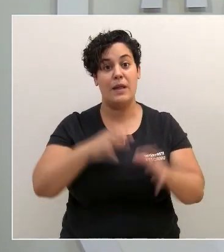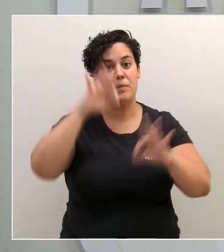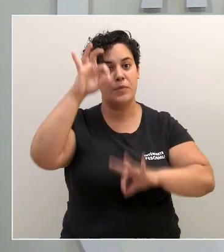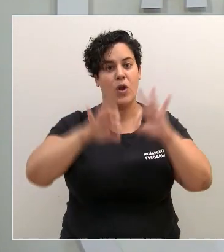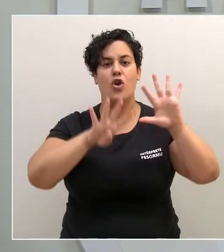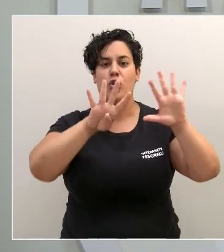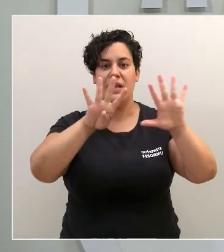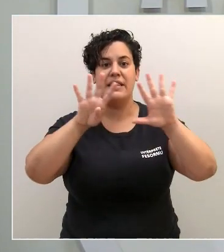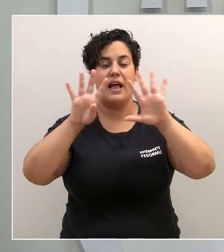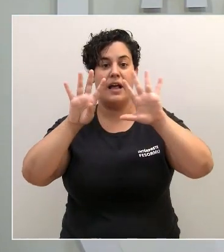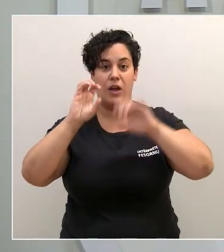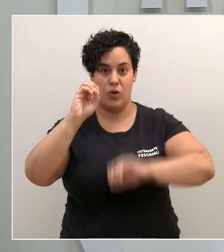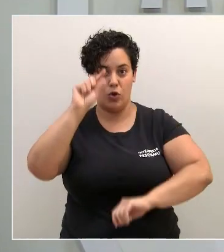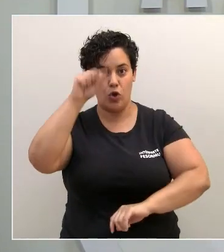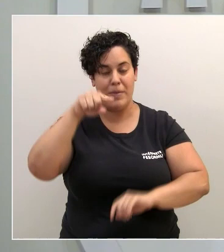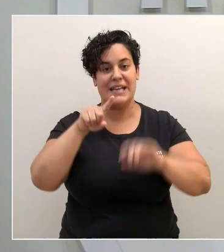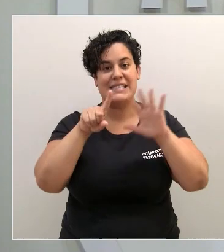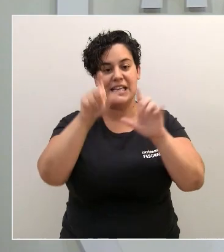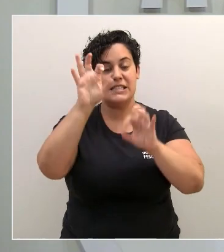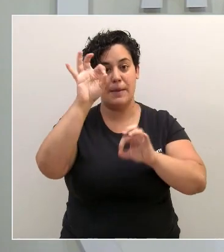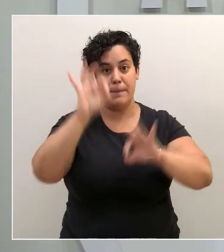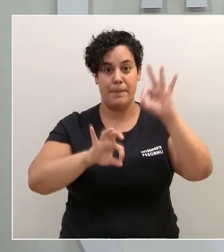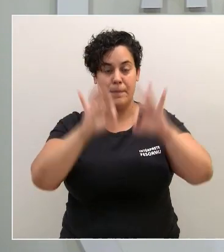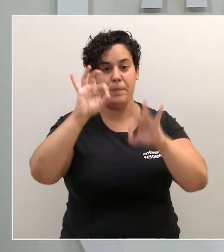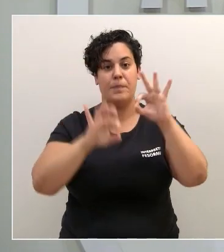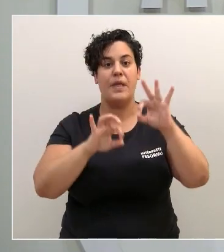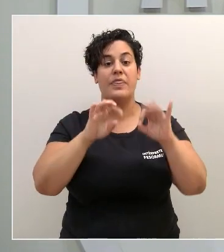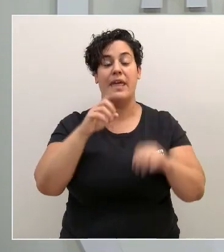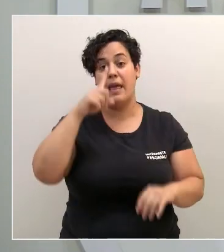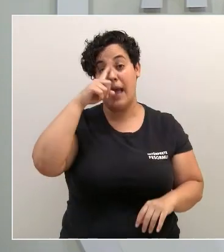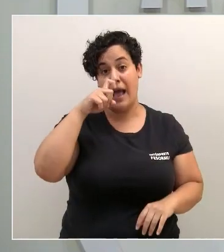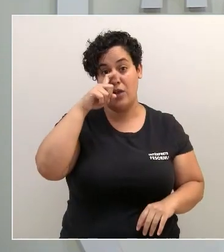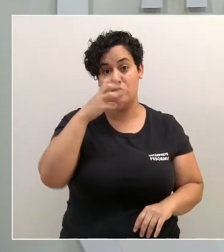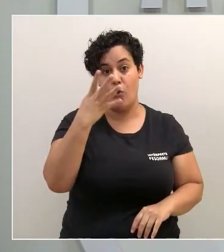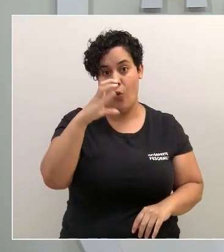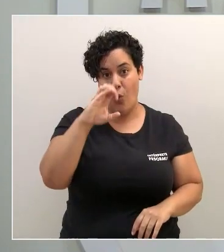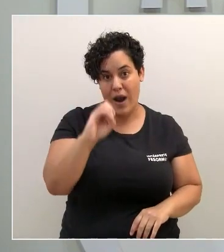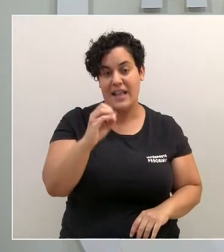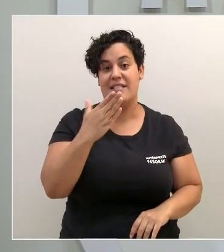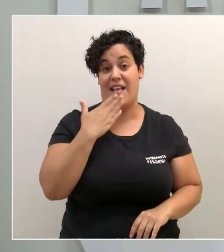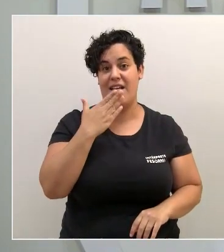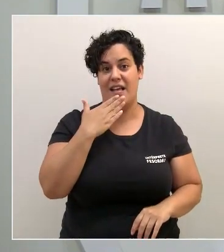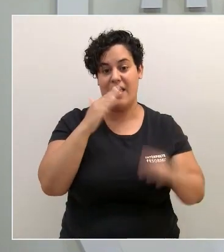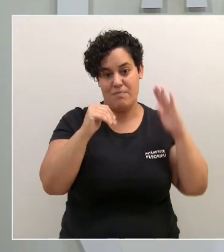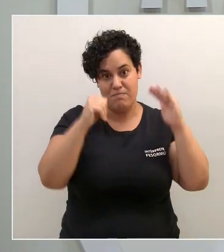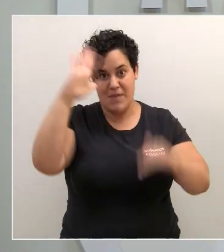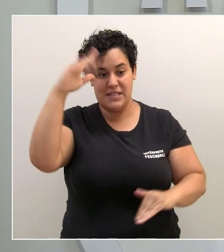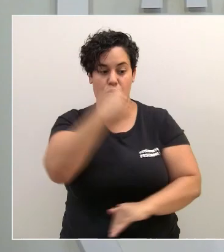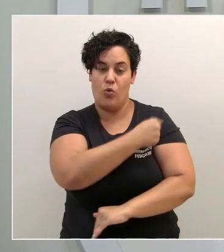del 90,6% de personas mayores de 40 años con al menos una dosis y de